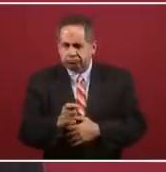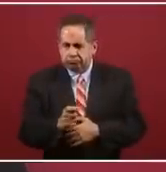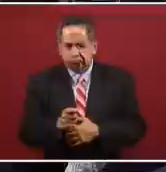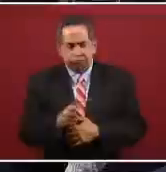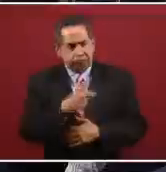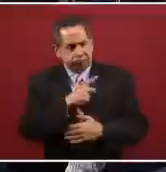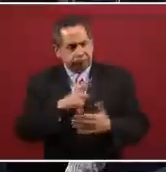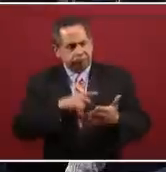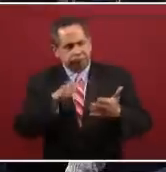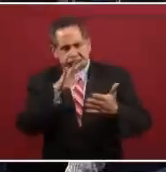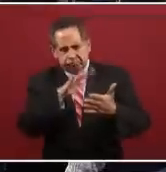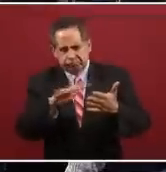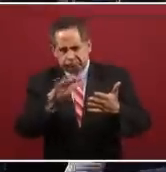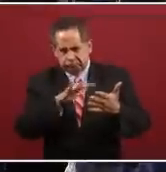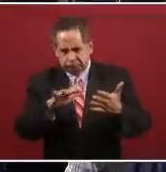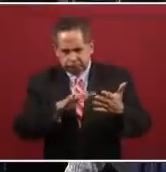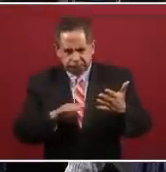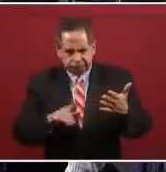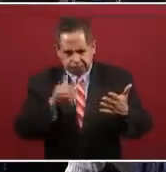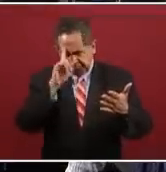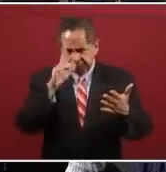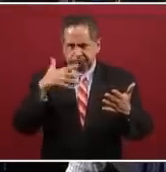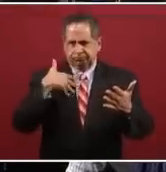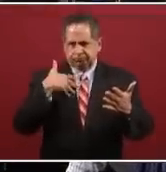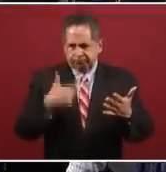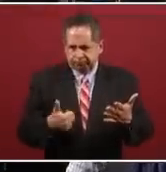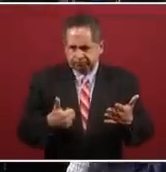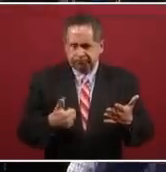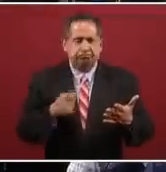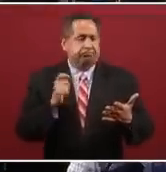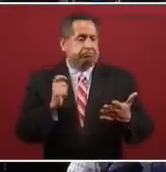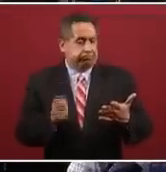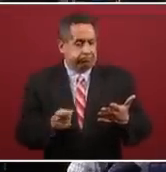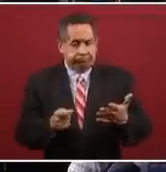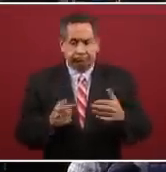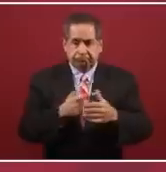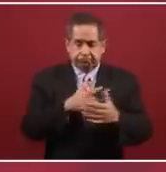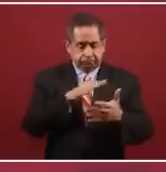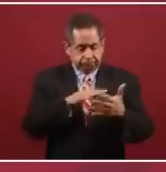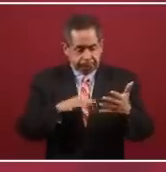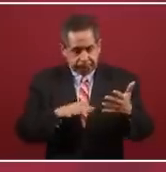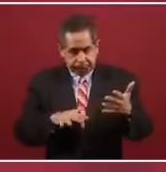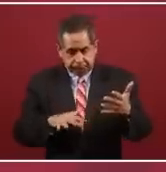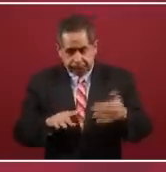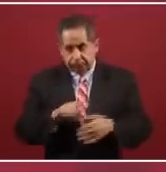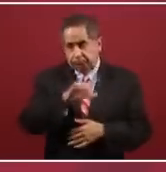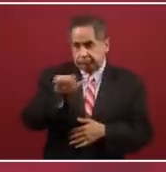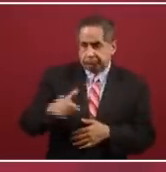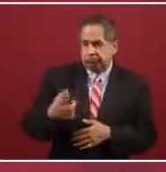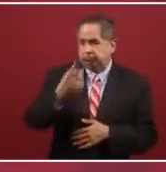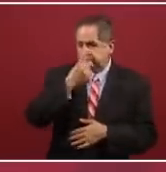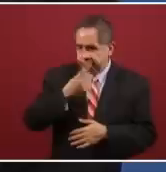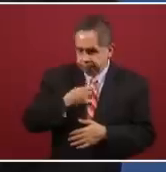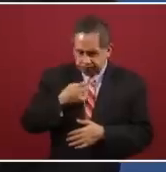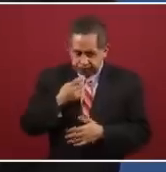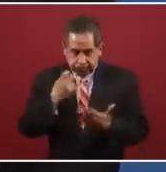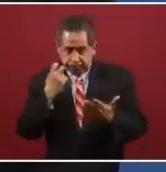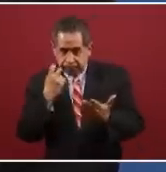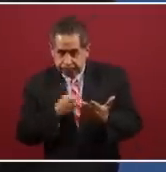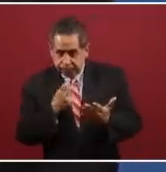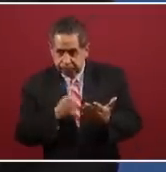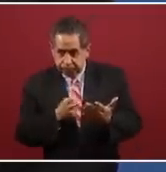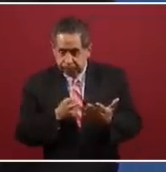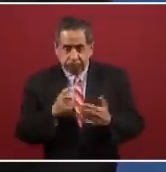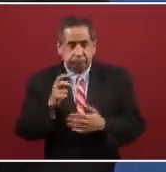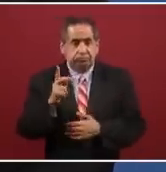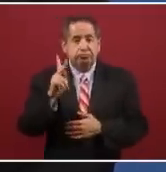lea el documento y que después me digan si es o no un